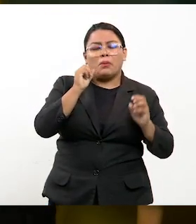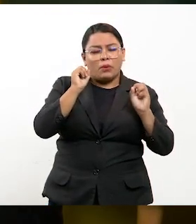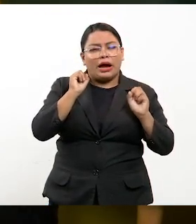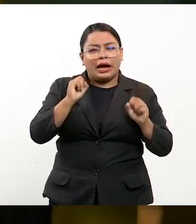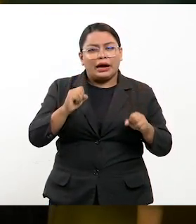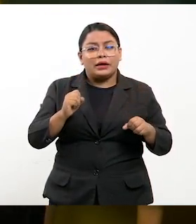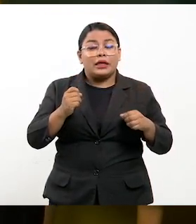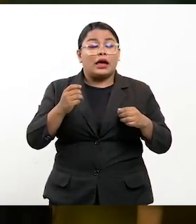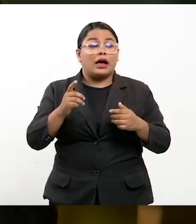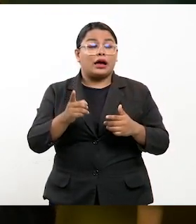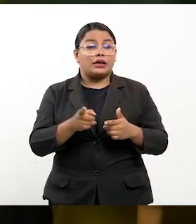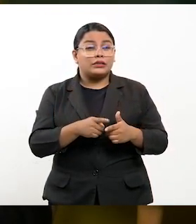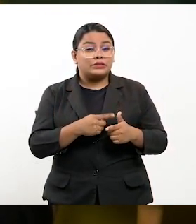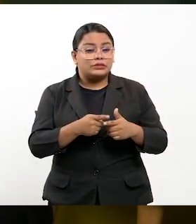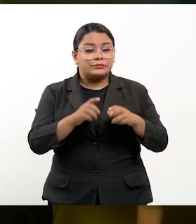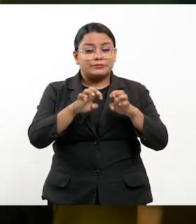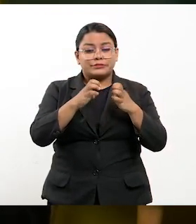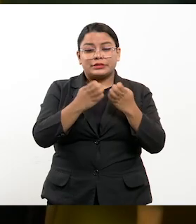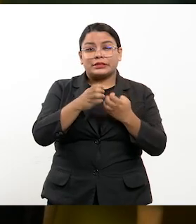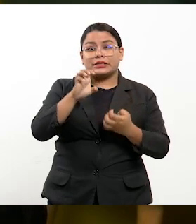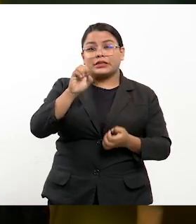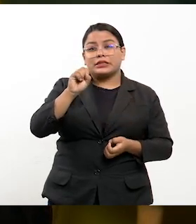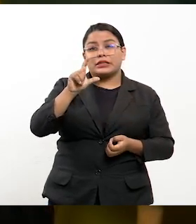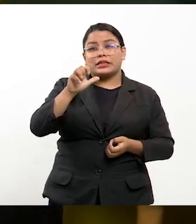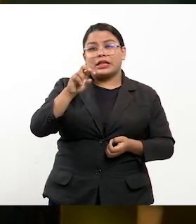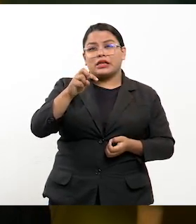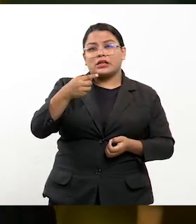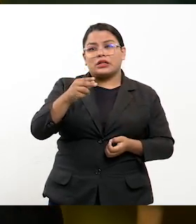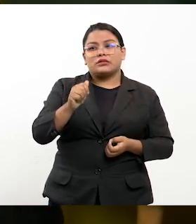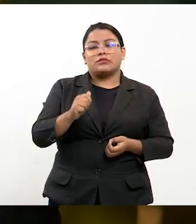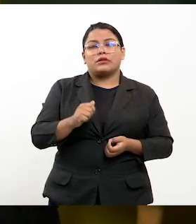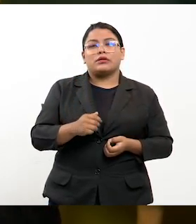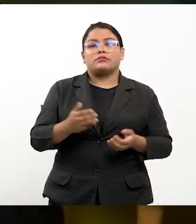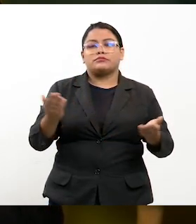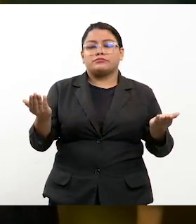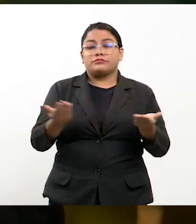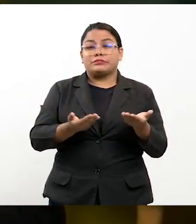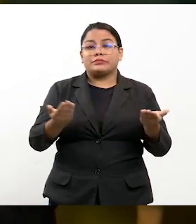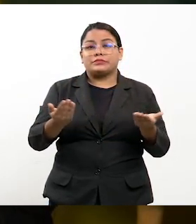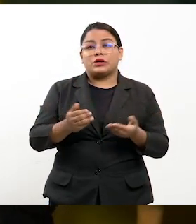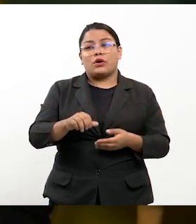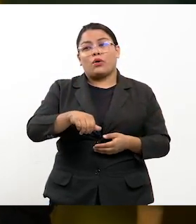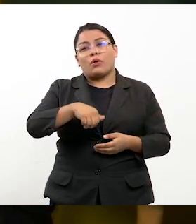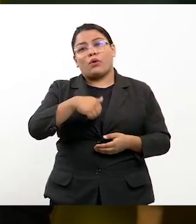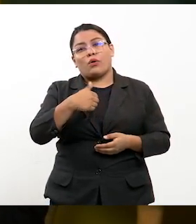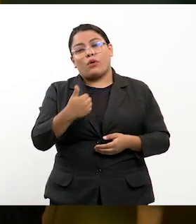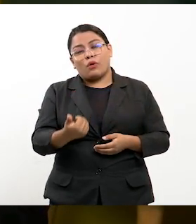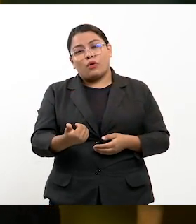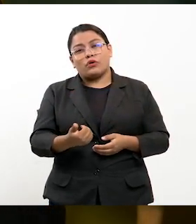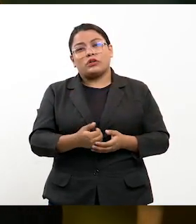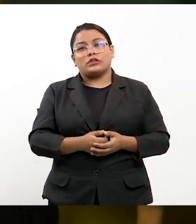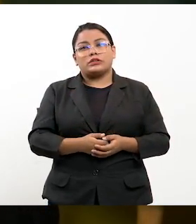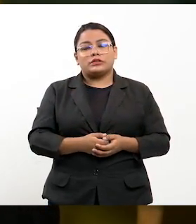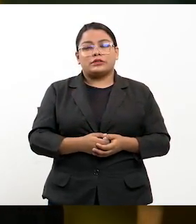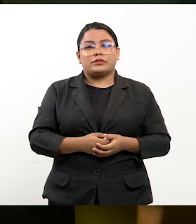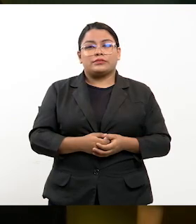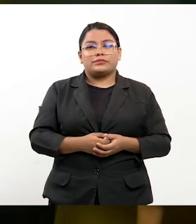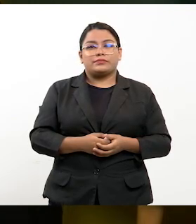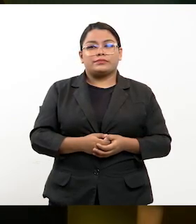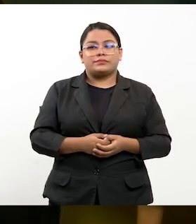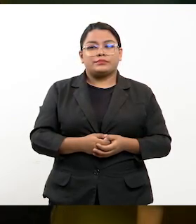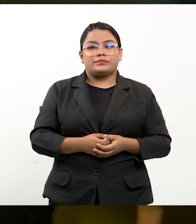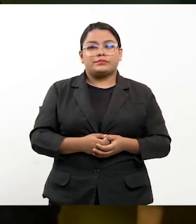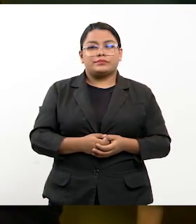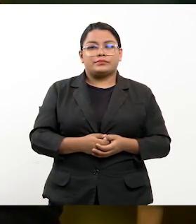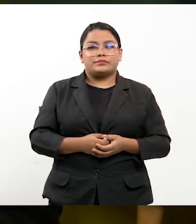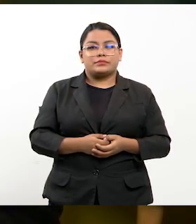Por tanto, como equipo ESLengua, hemos elaborado otro apartado importante dentro de las pruebas y